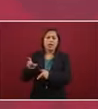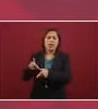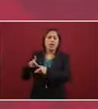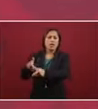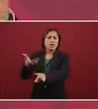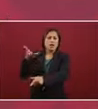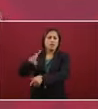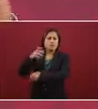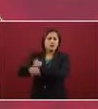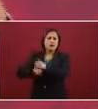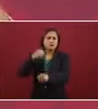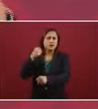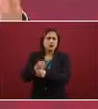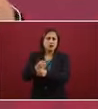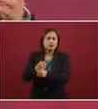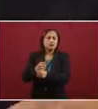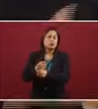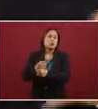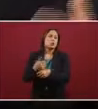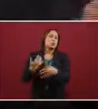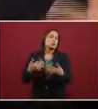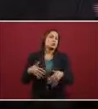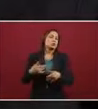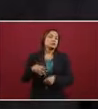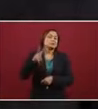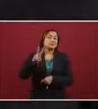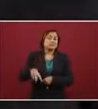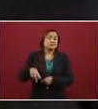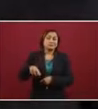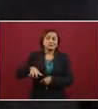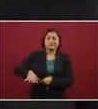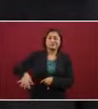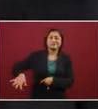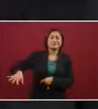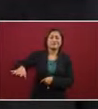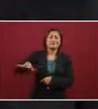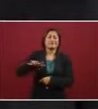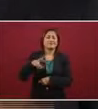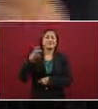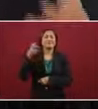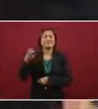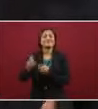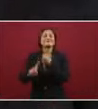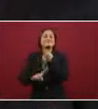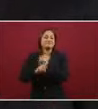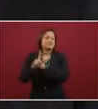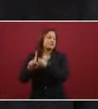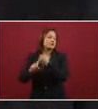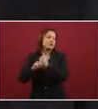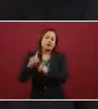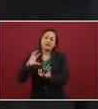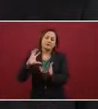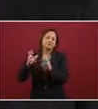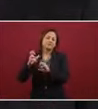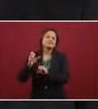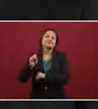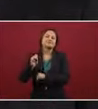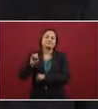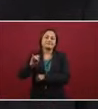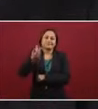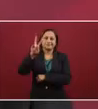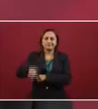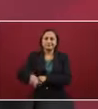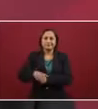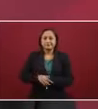Entonces, todo esto, desde luego que genera conflictos, ha generado problemas,